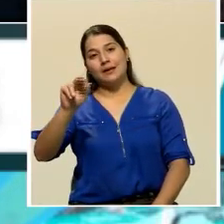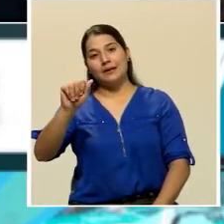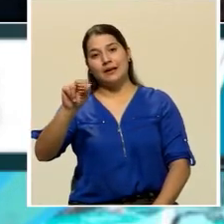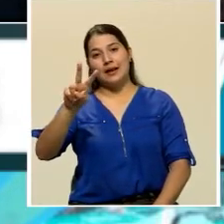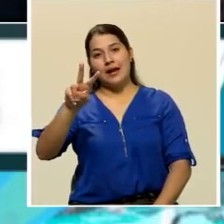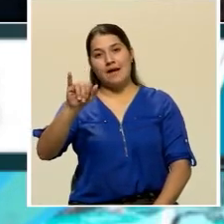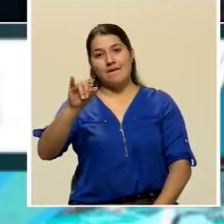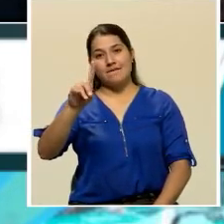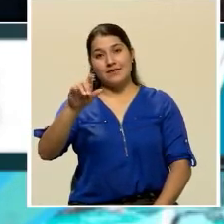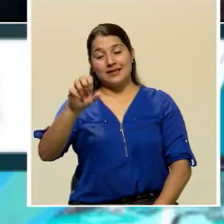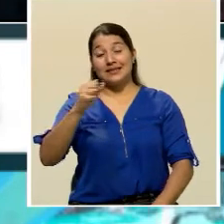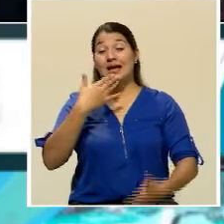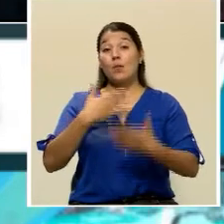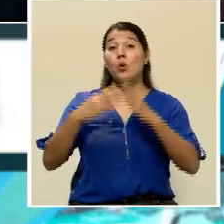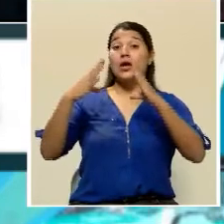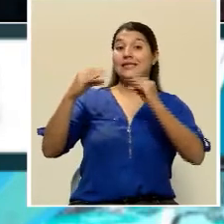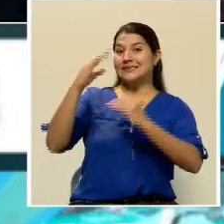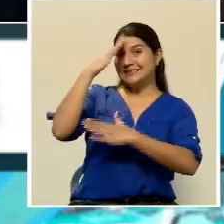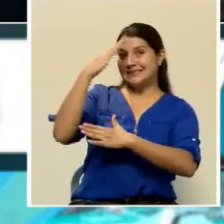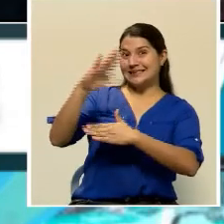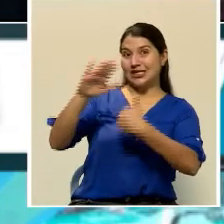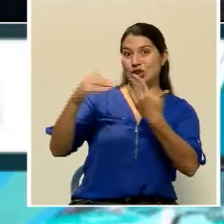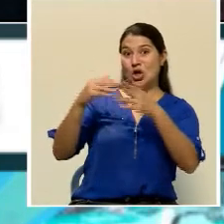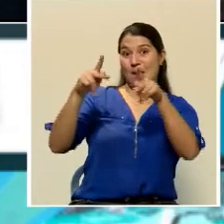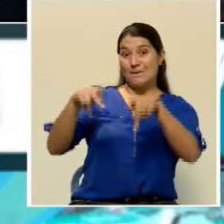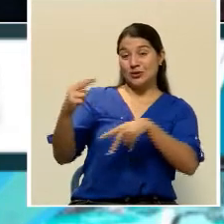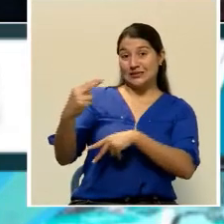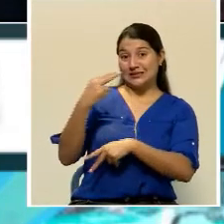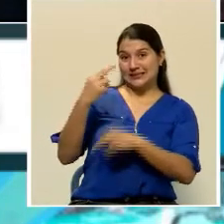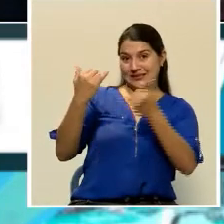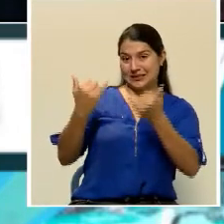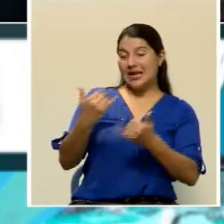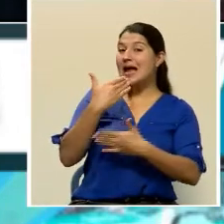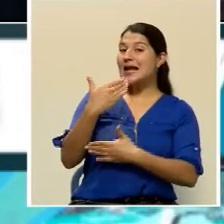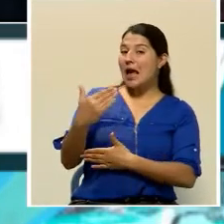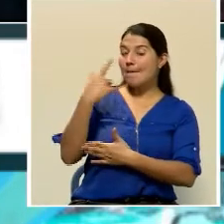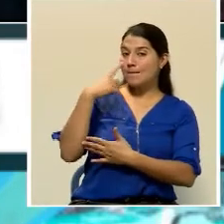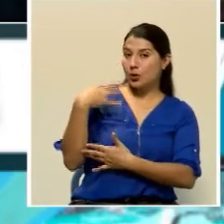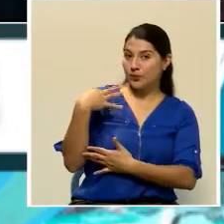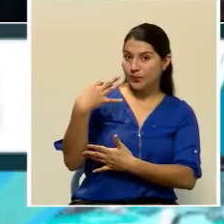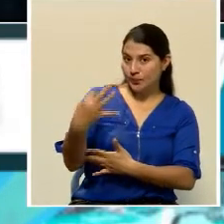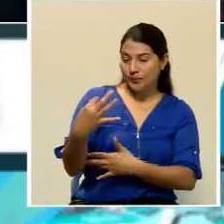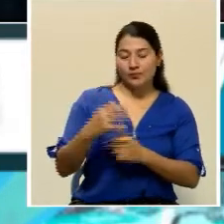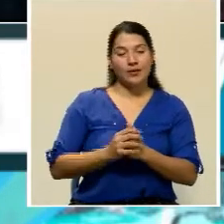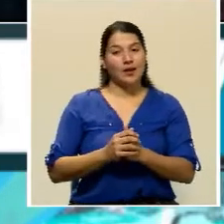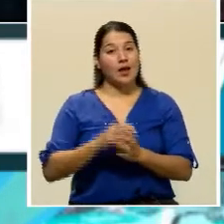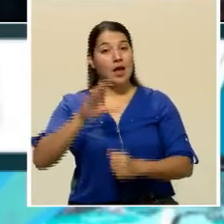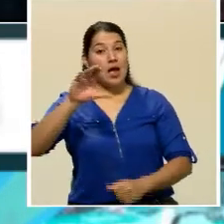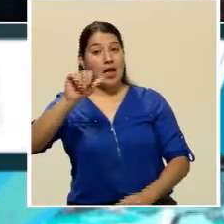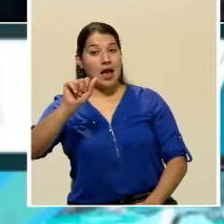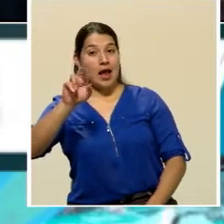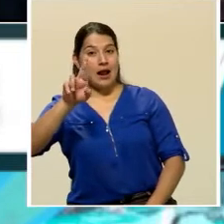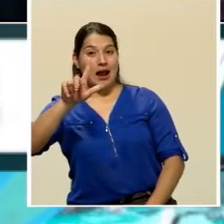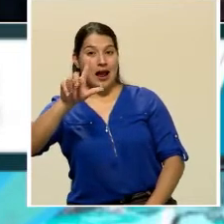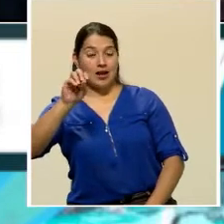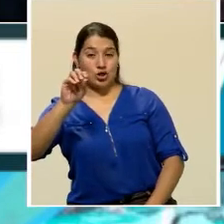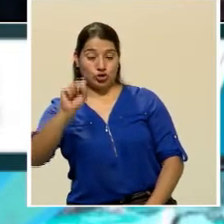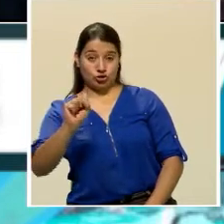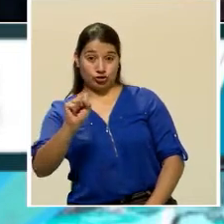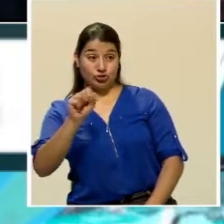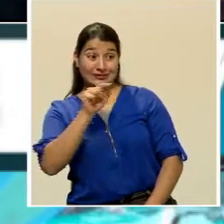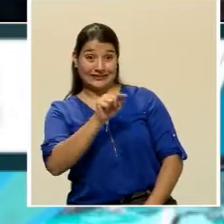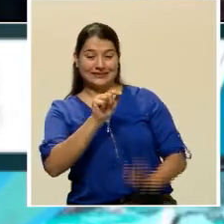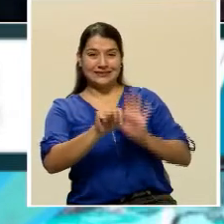nos están escuchando, viendo, y gracias por la invitación. Don Carlos, en el Congreso